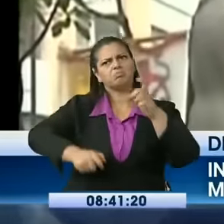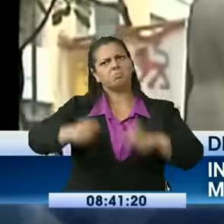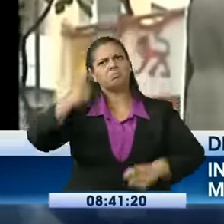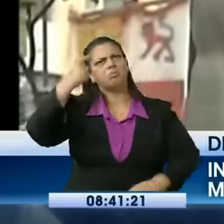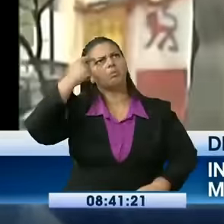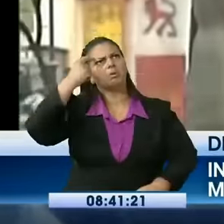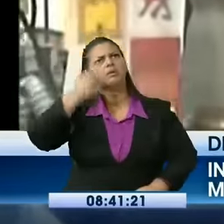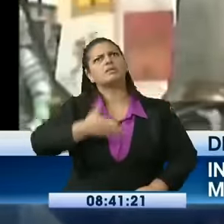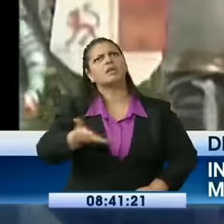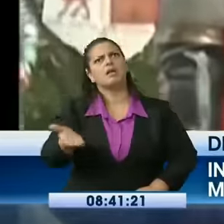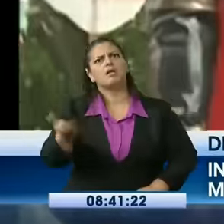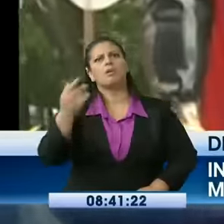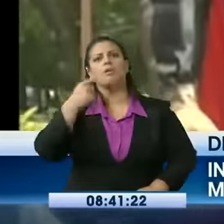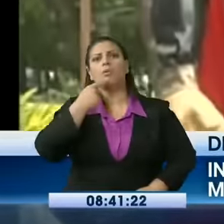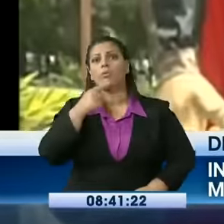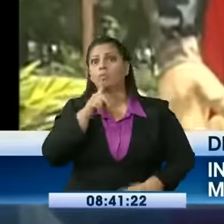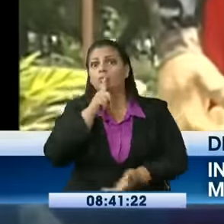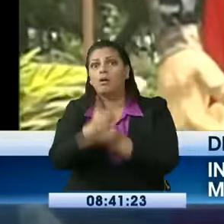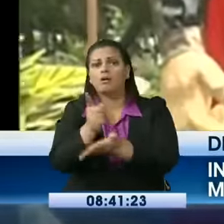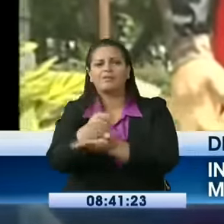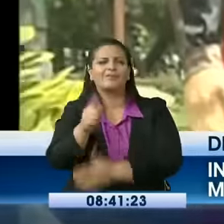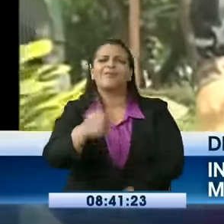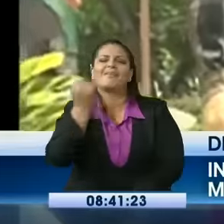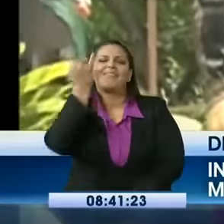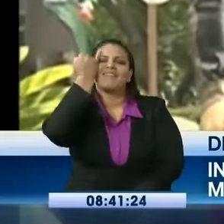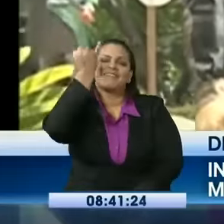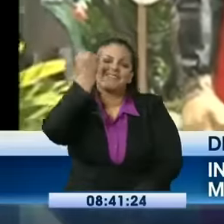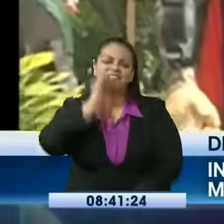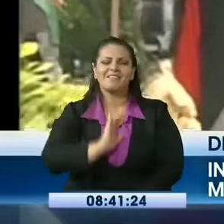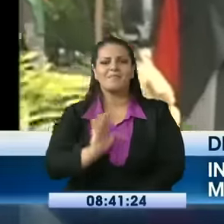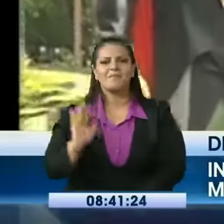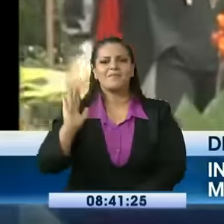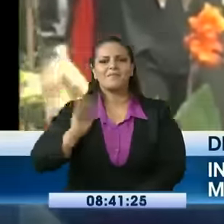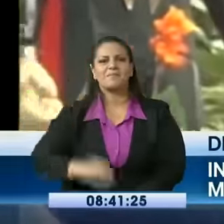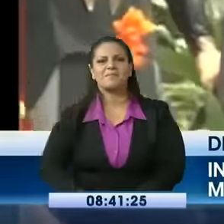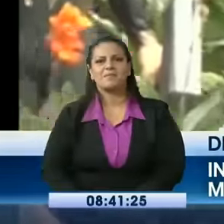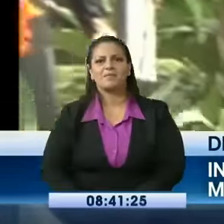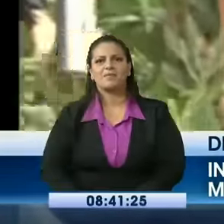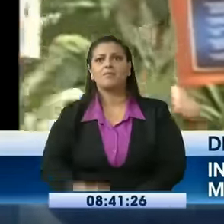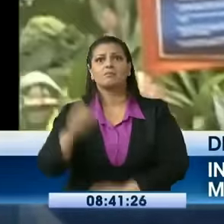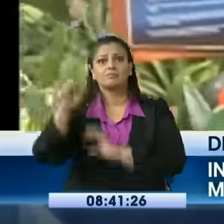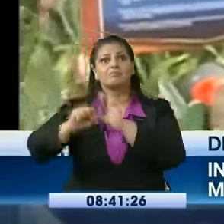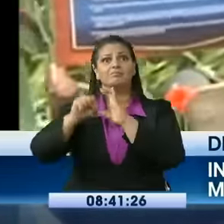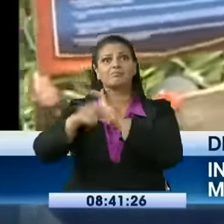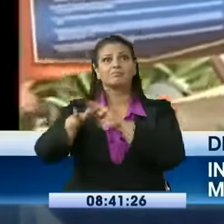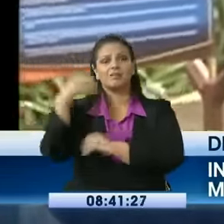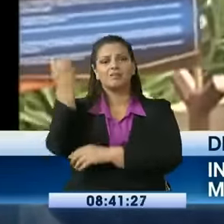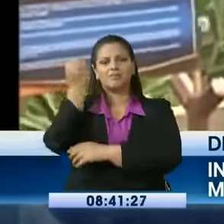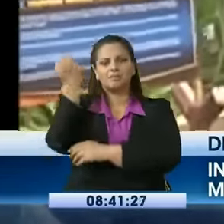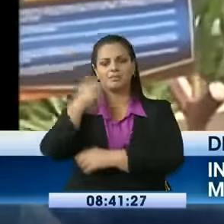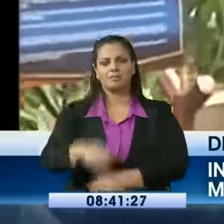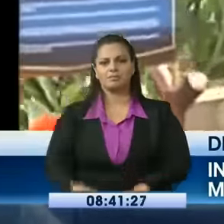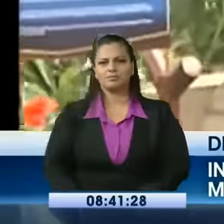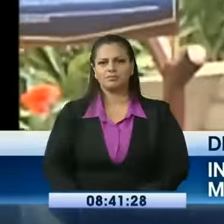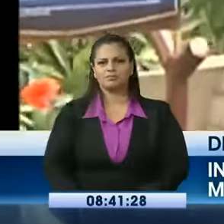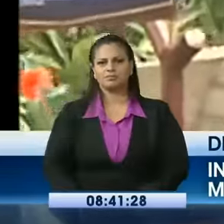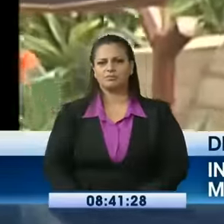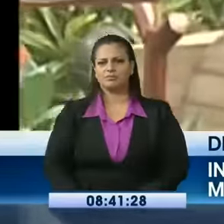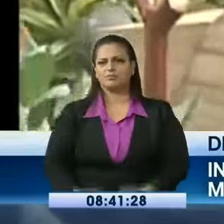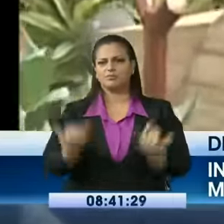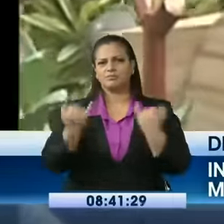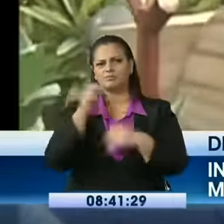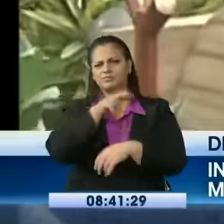¿verdad? El Thor, y sí, a propósito de ese personaje tenemos la famosa película ahora. Más adelante, yo desde aquí ya puedo observar un duende